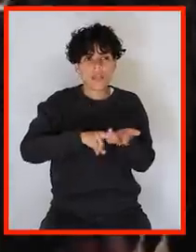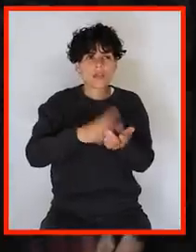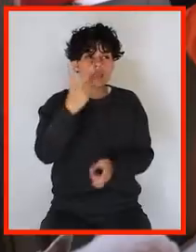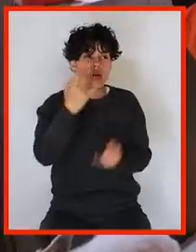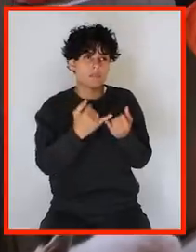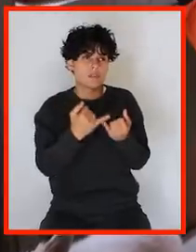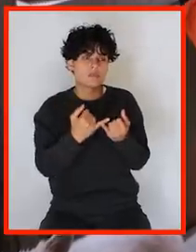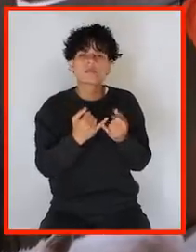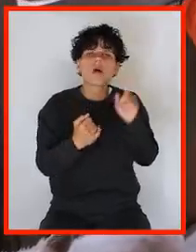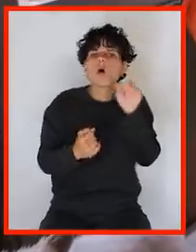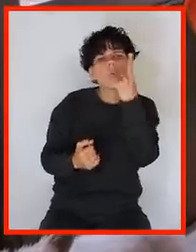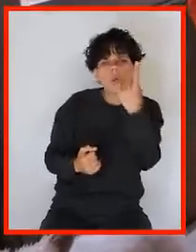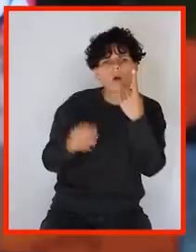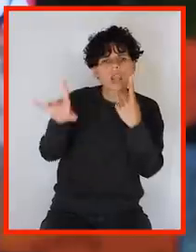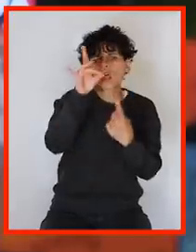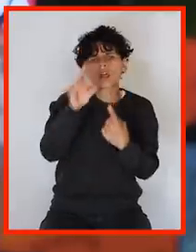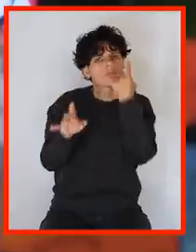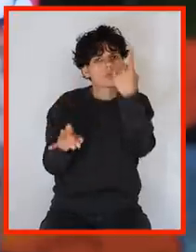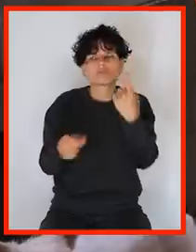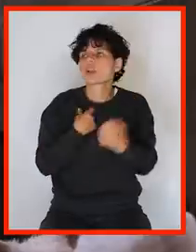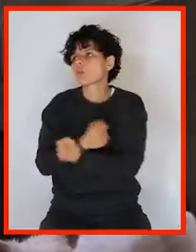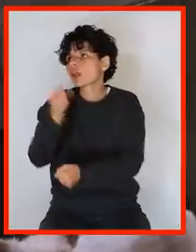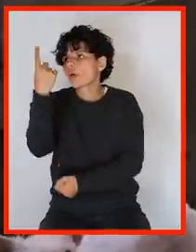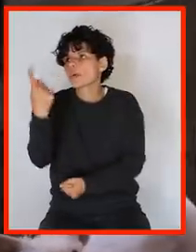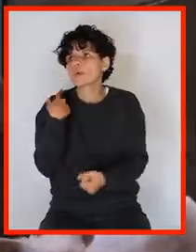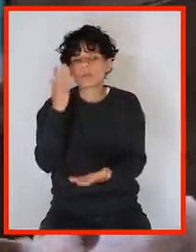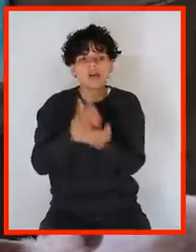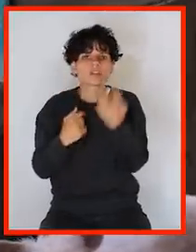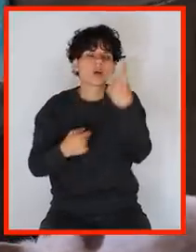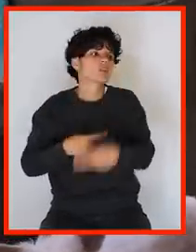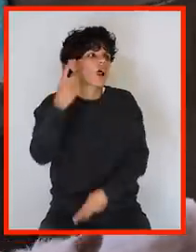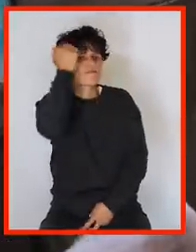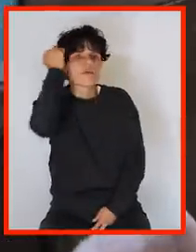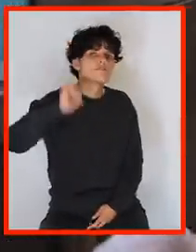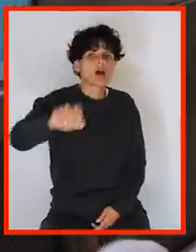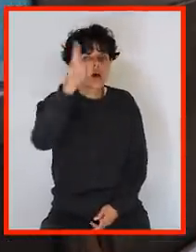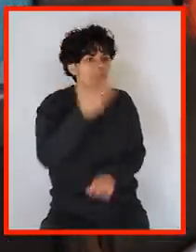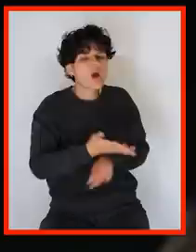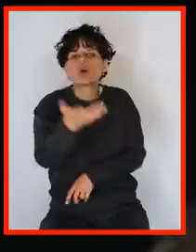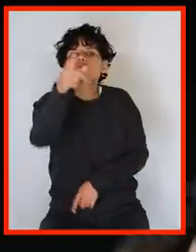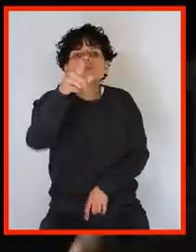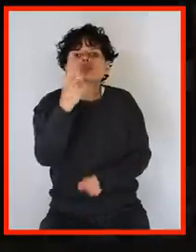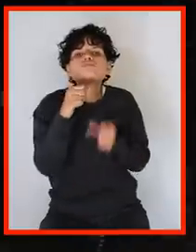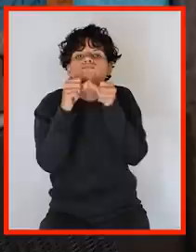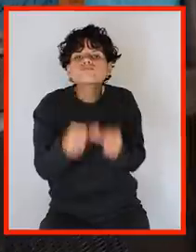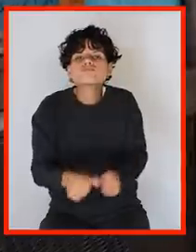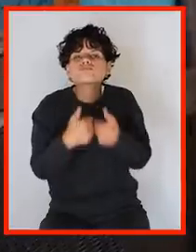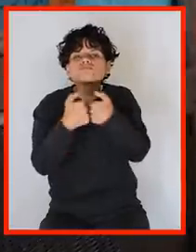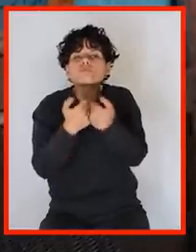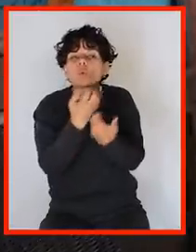Puta, yo tengo como dos amigos así no, bacanes, uno. Es que uno. No puedo elegir a uno, pues tienen que ser dos. Puta, que porfiaste, weón. ¿Cómo lo aguanta